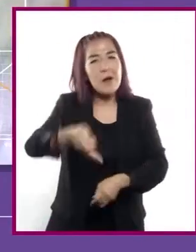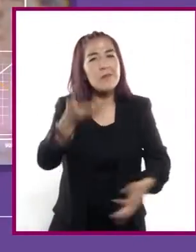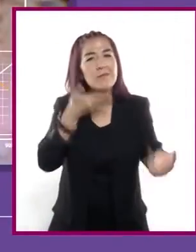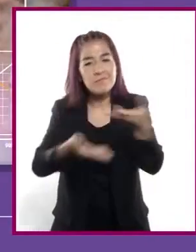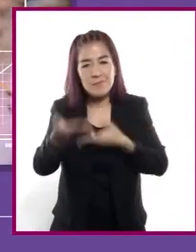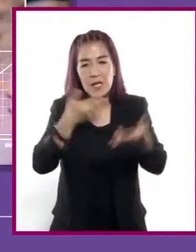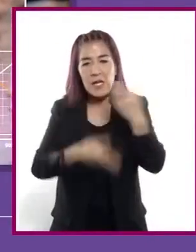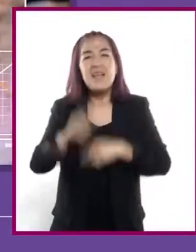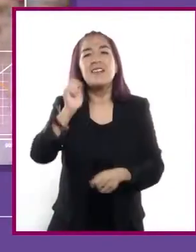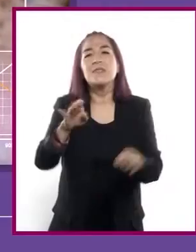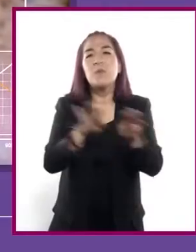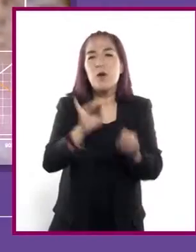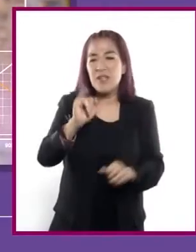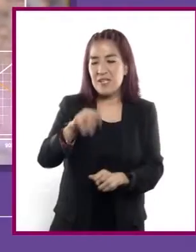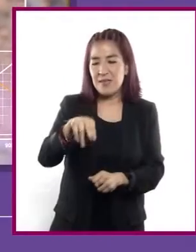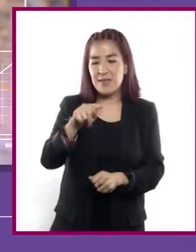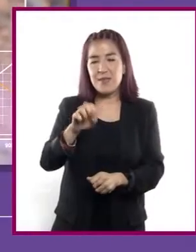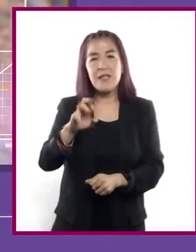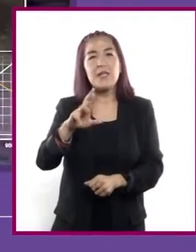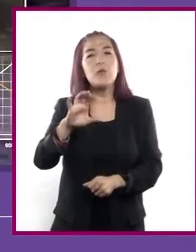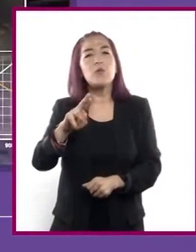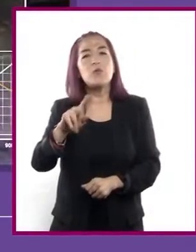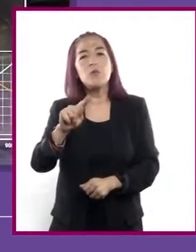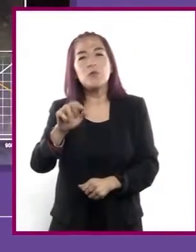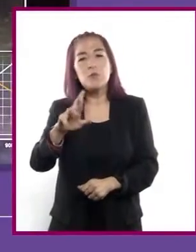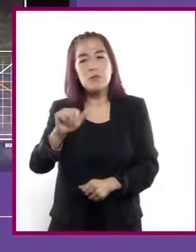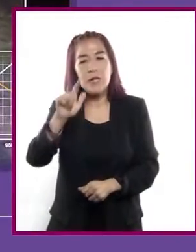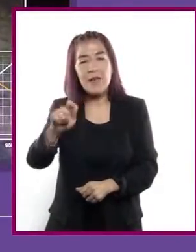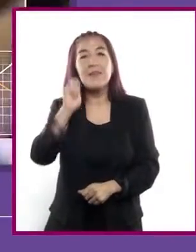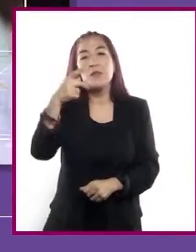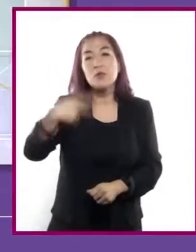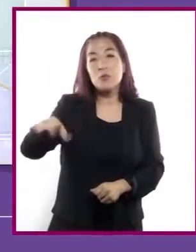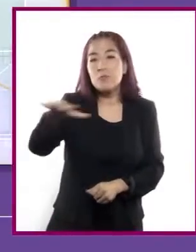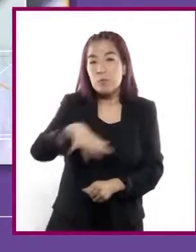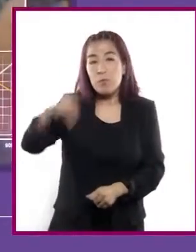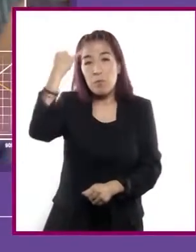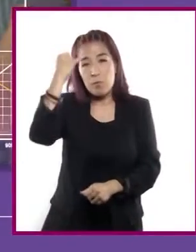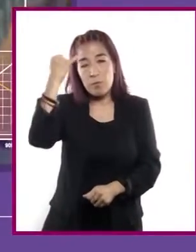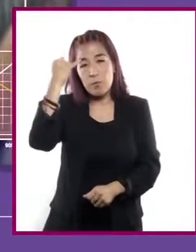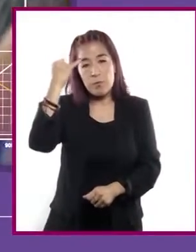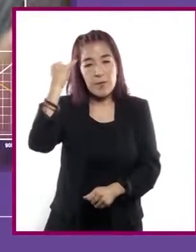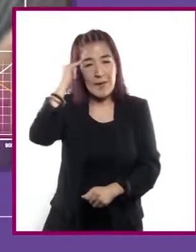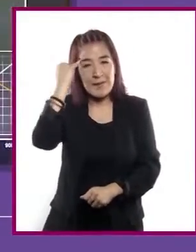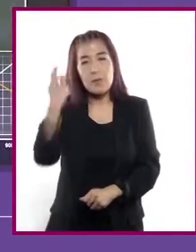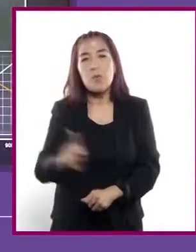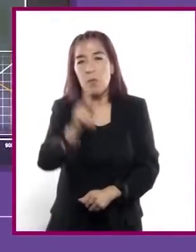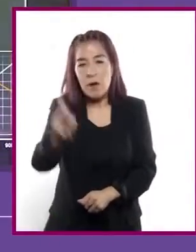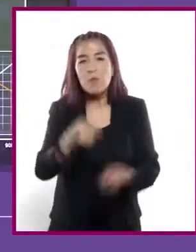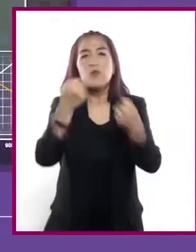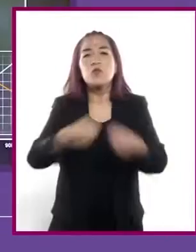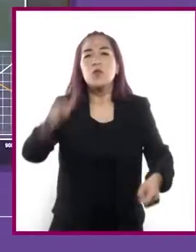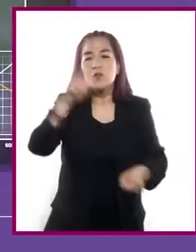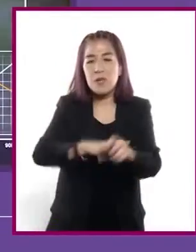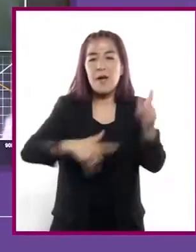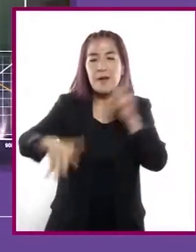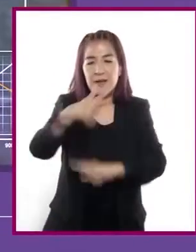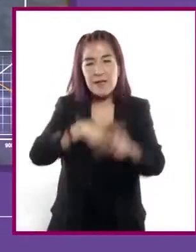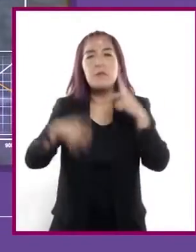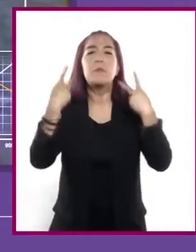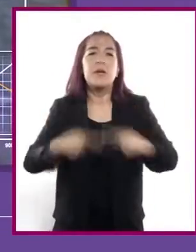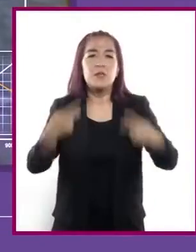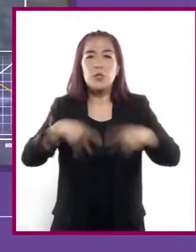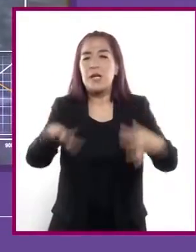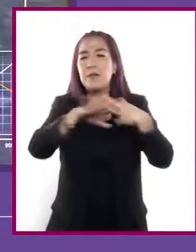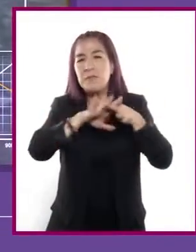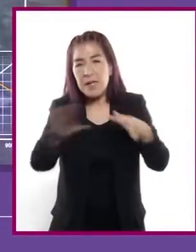interculturalidad fomenta la reivindicación de los derechos de los pueblos indígenas, de los distintos grupos sociales, de la población inmigrante,